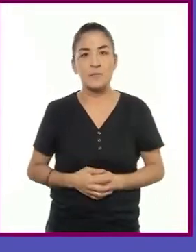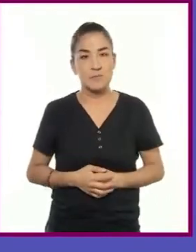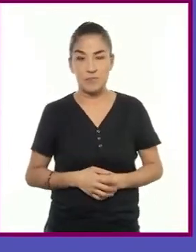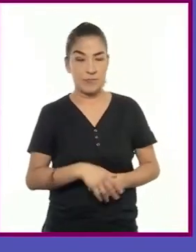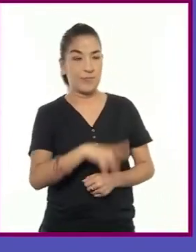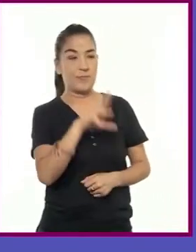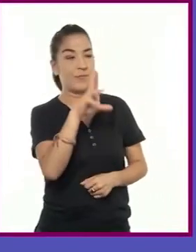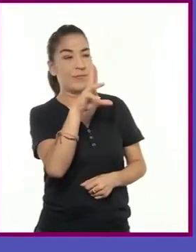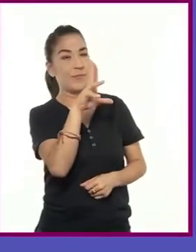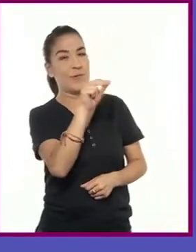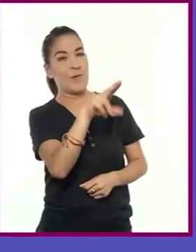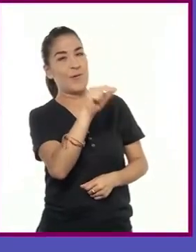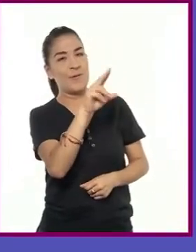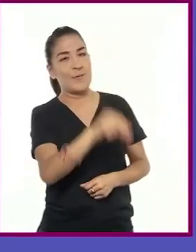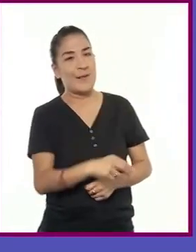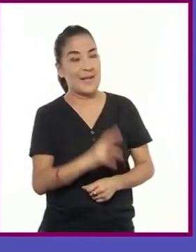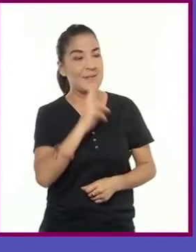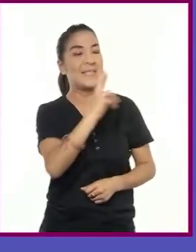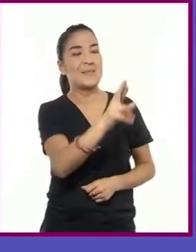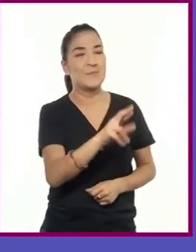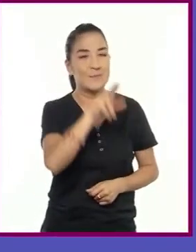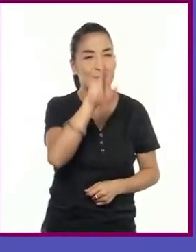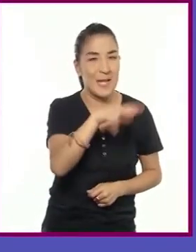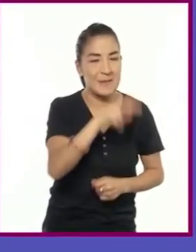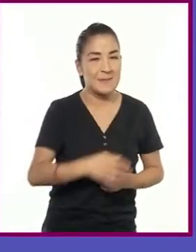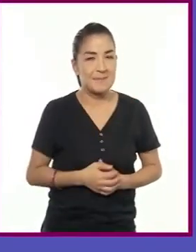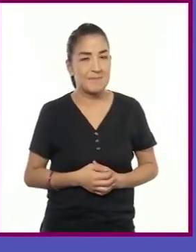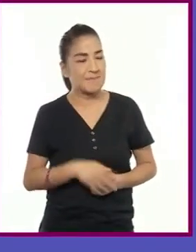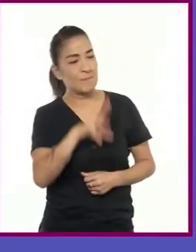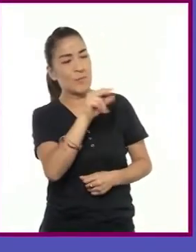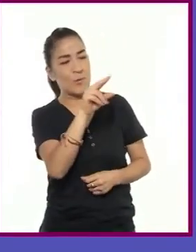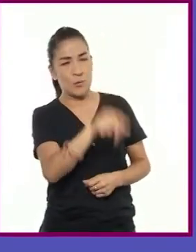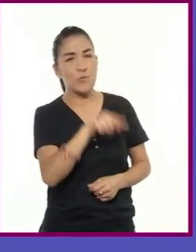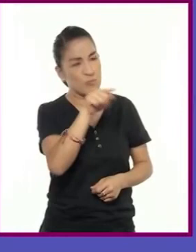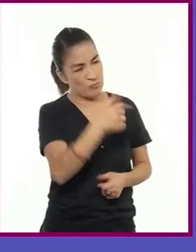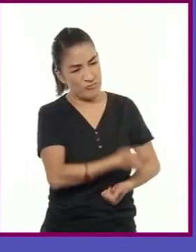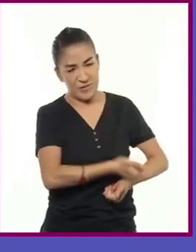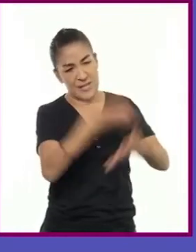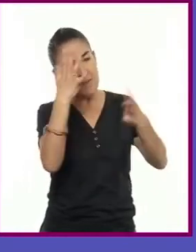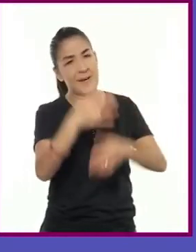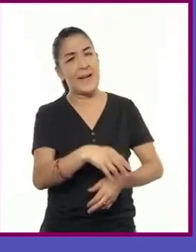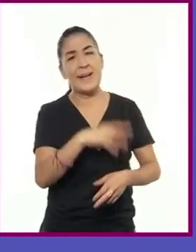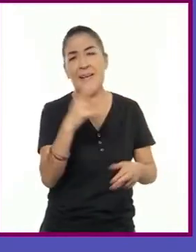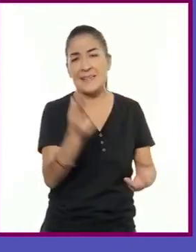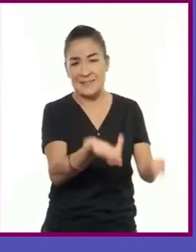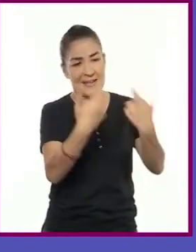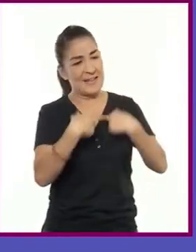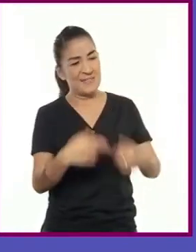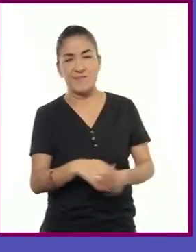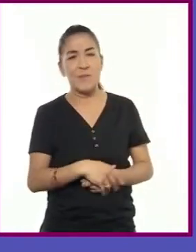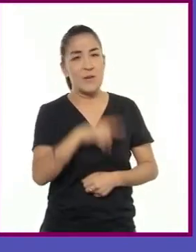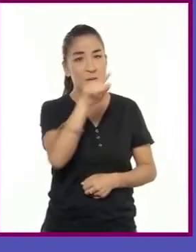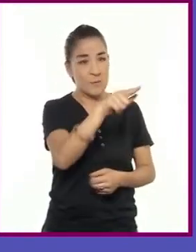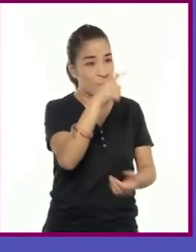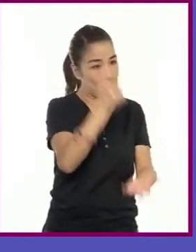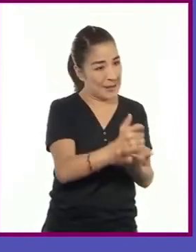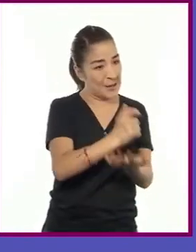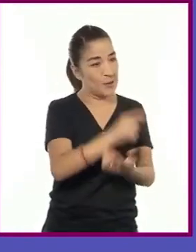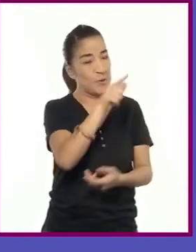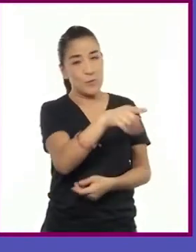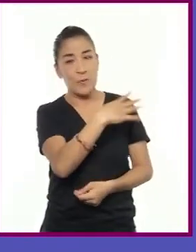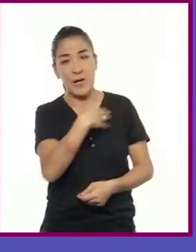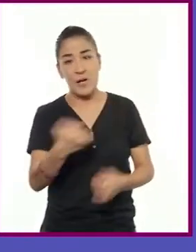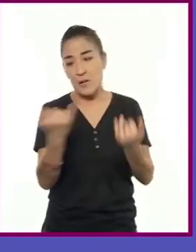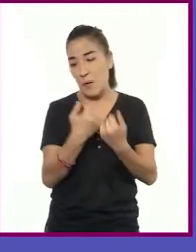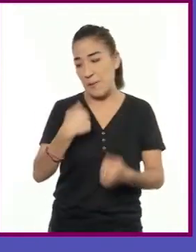No, dijo la serpiente, llévate tus regalos. Nunca olvidarás la muerte de tu hijo, ni yo la